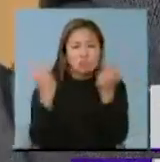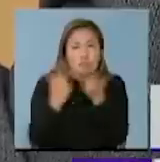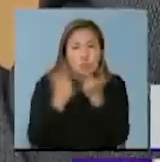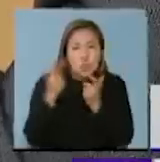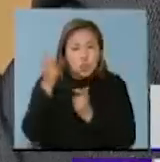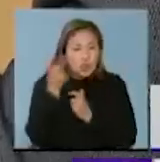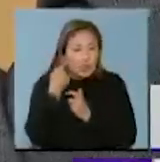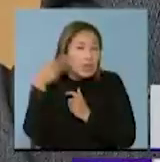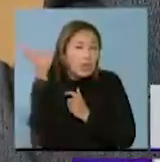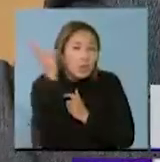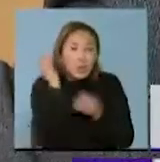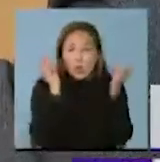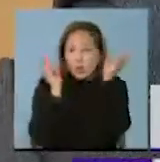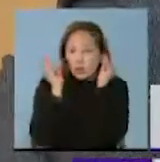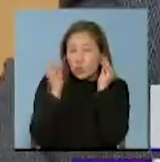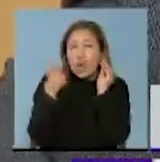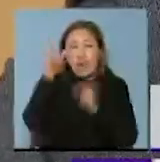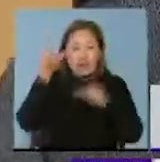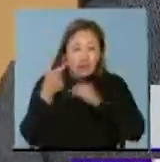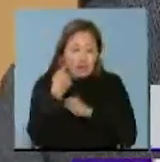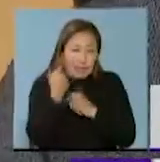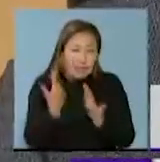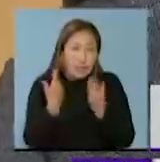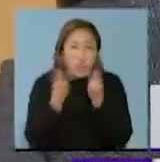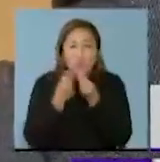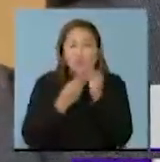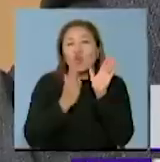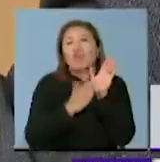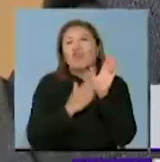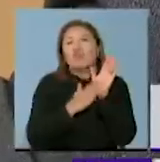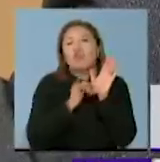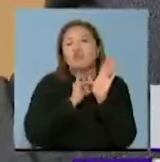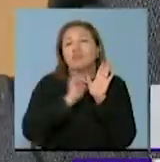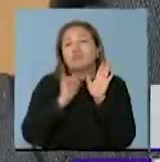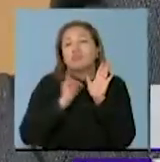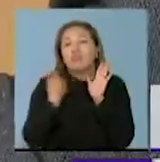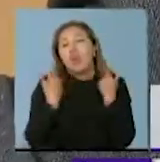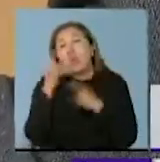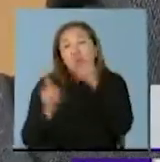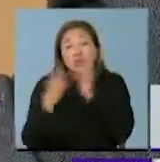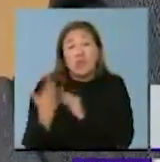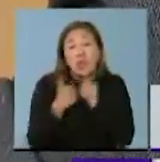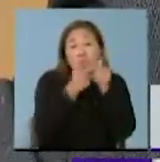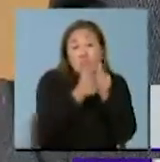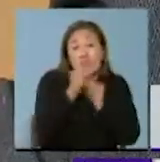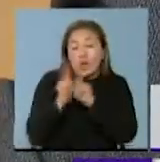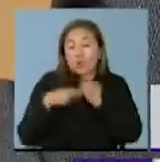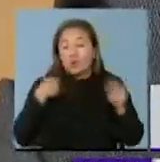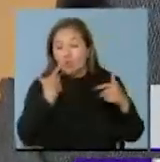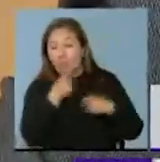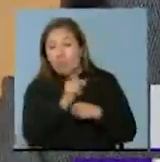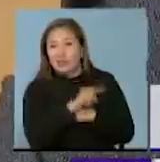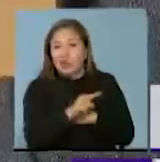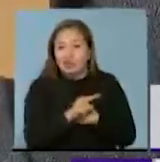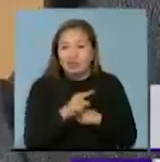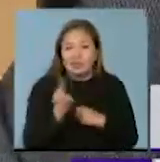han escuchado, todo el público ha escuchado una gran cantidad de argumentos, a favor y en contra. Y lo que nosotros creemos es que debemos dejar claro nuestra